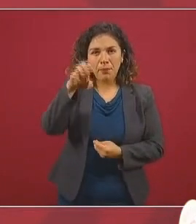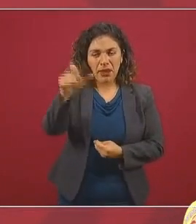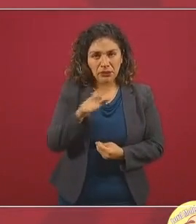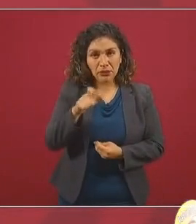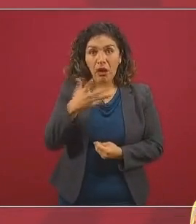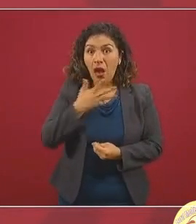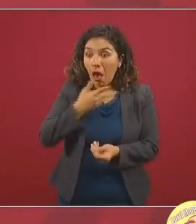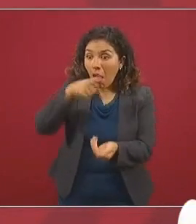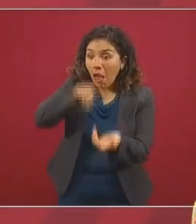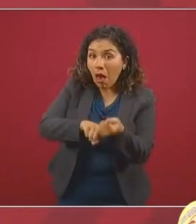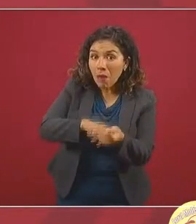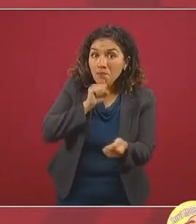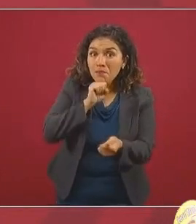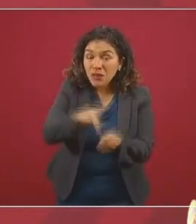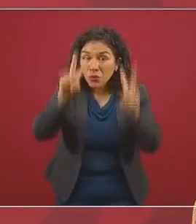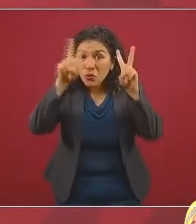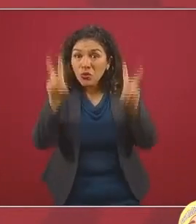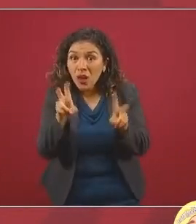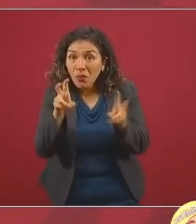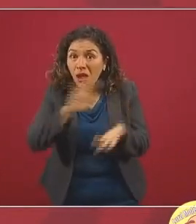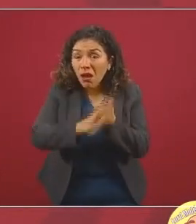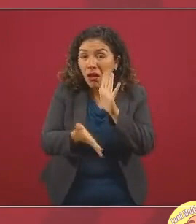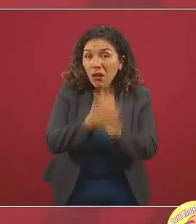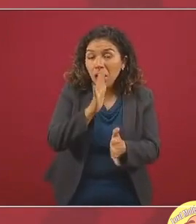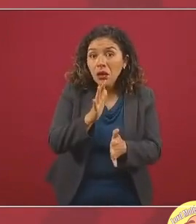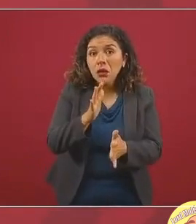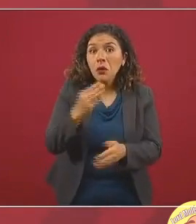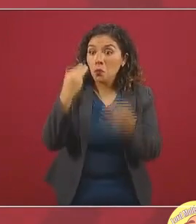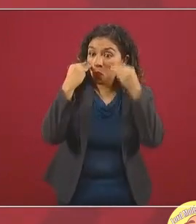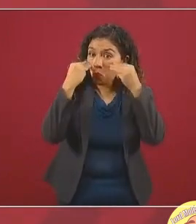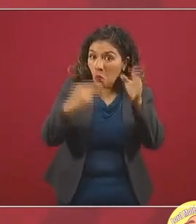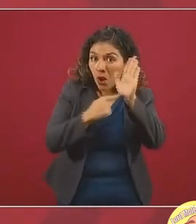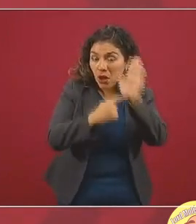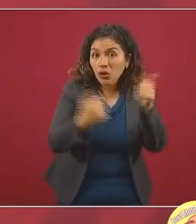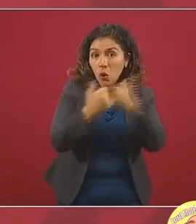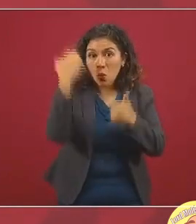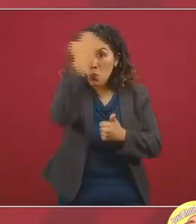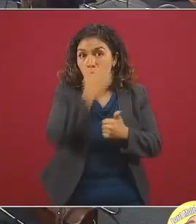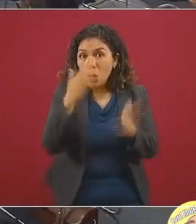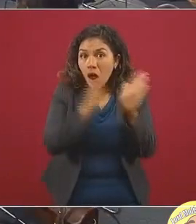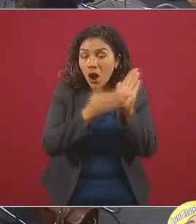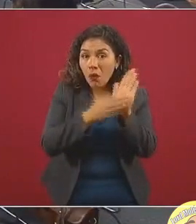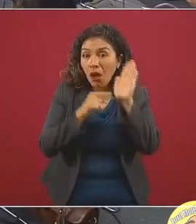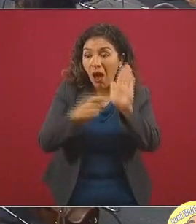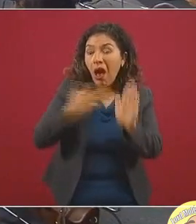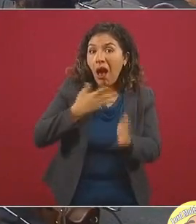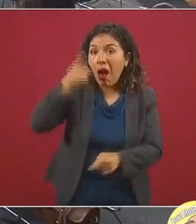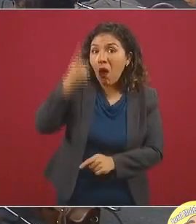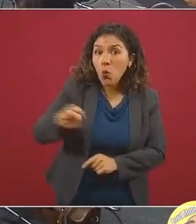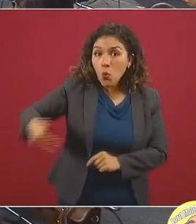involucrado en este asunto y se demuestra de que es